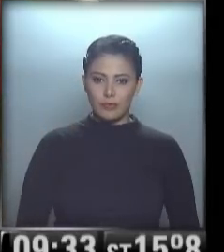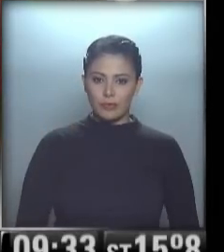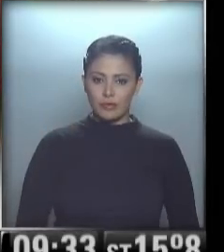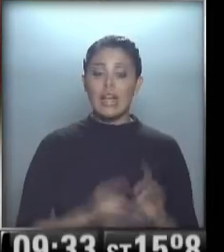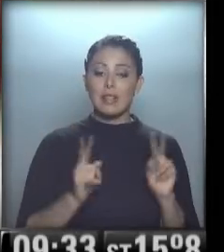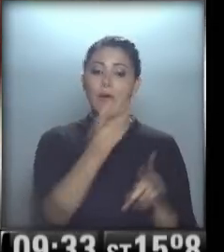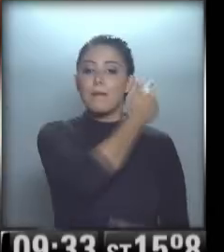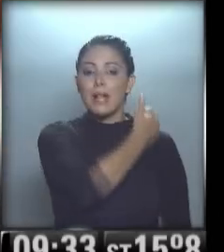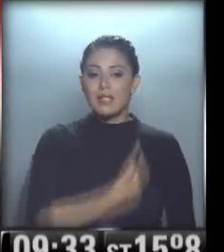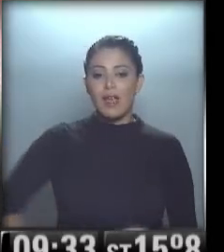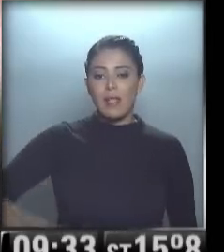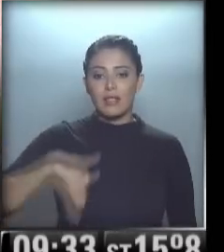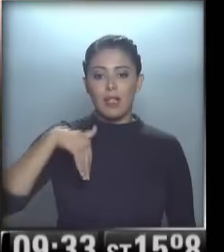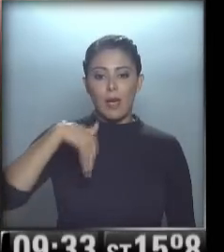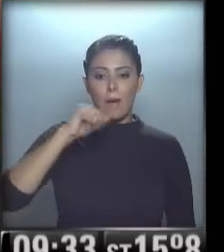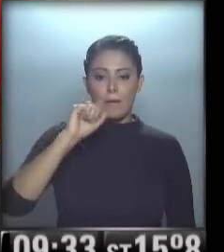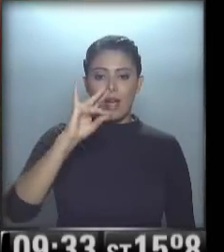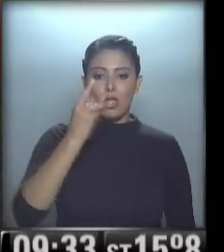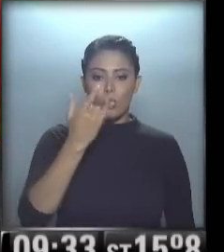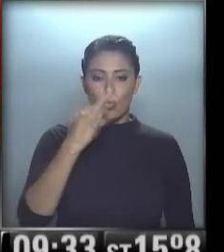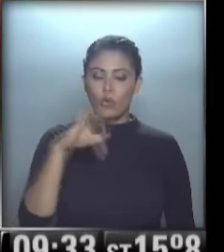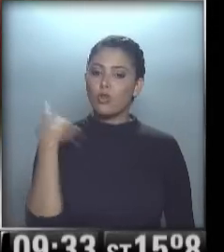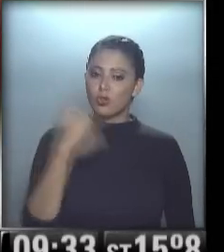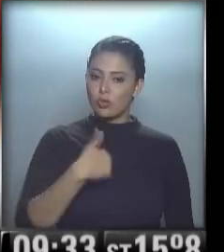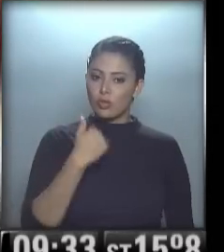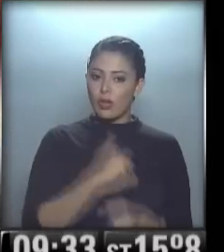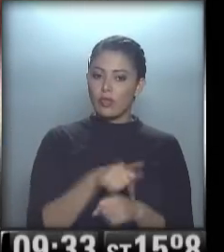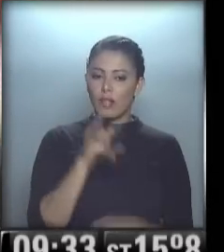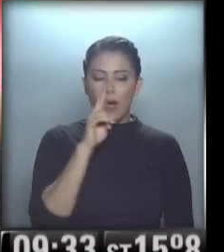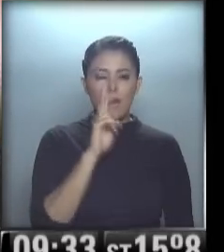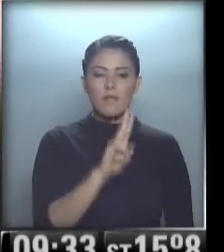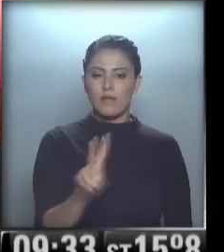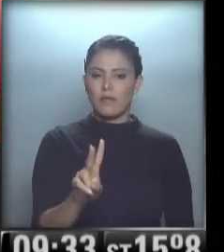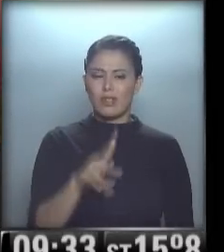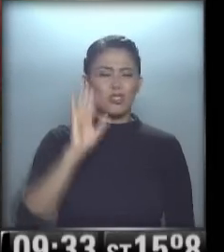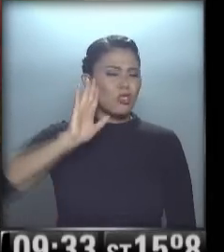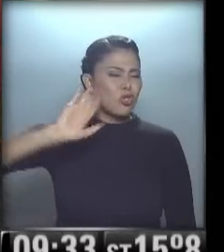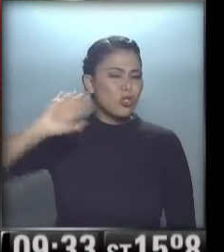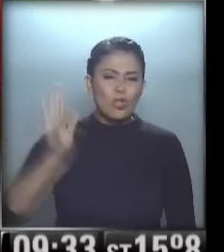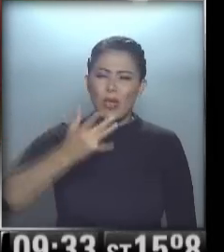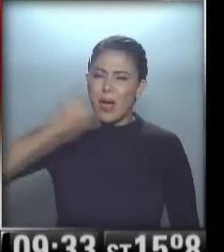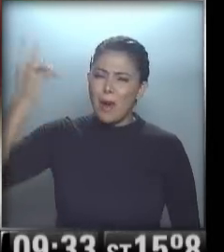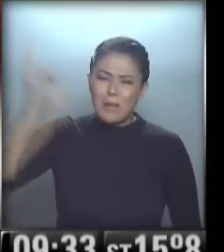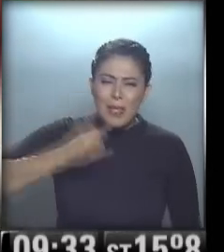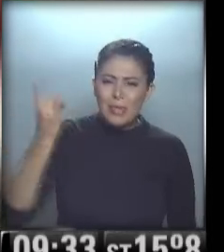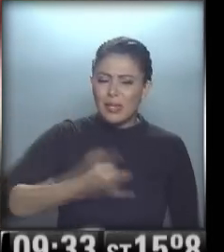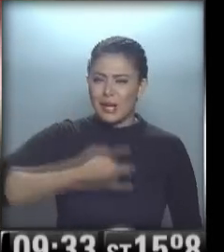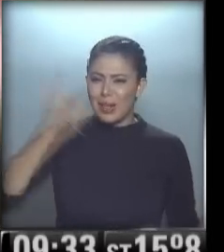y al presidente Maduro que estamos viendo todas las mentiras que